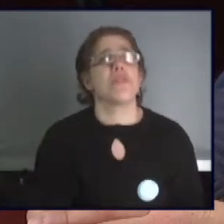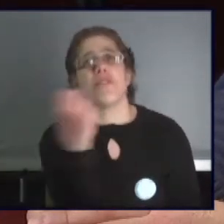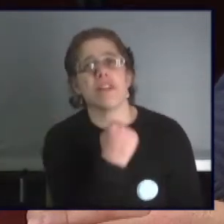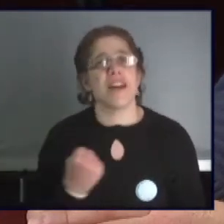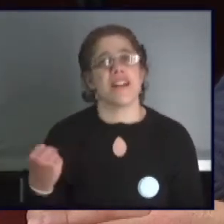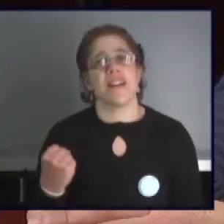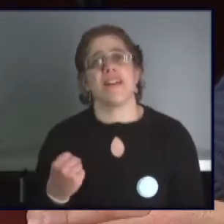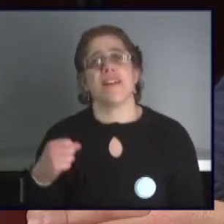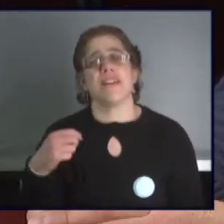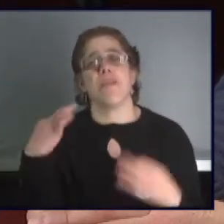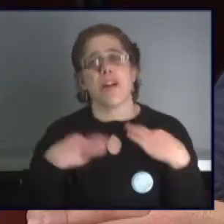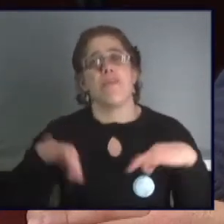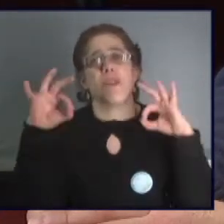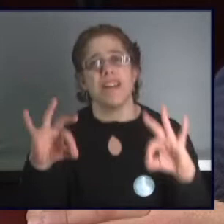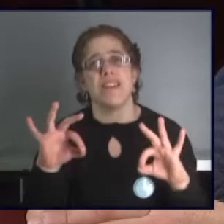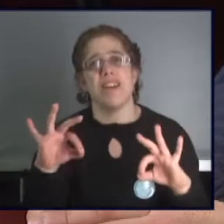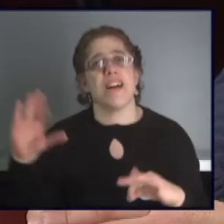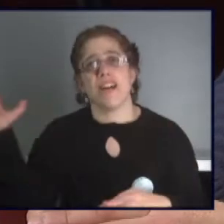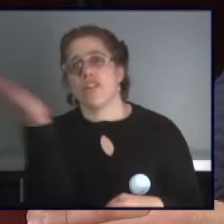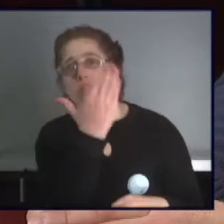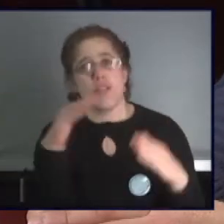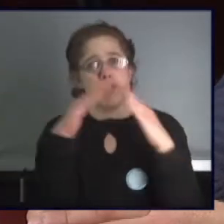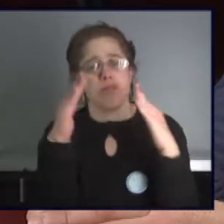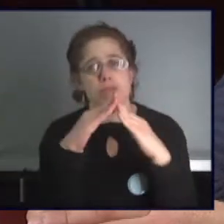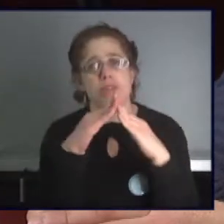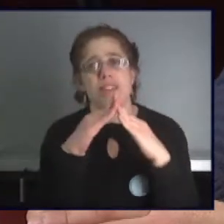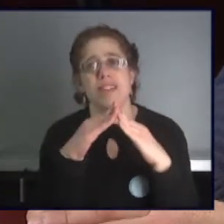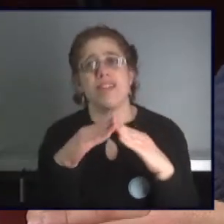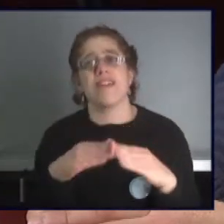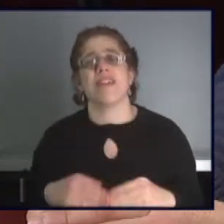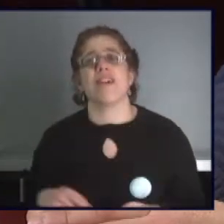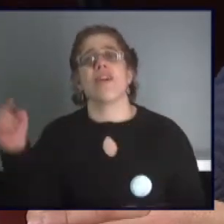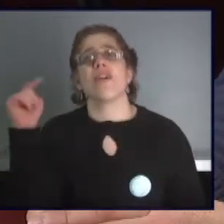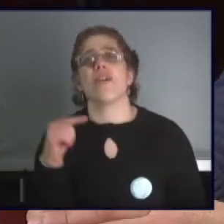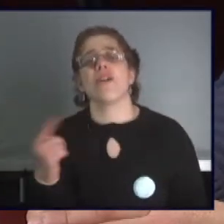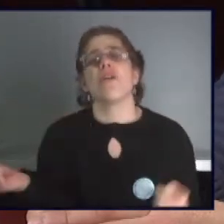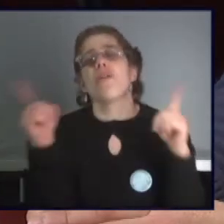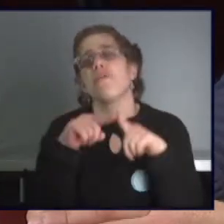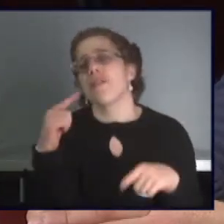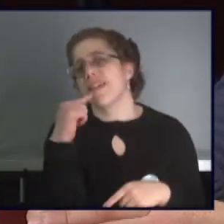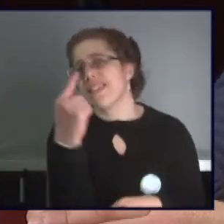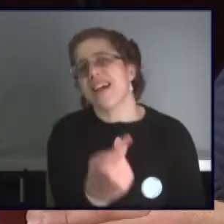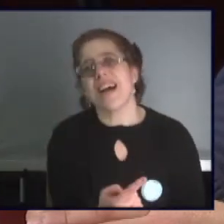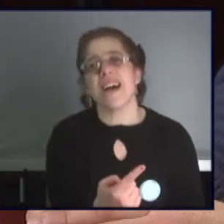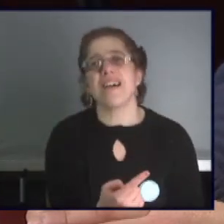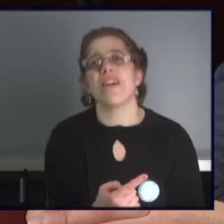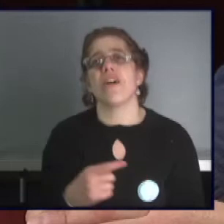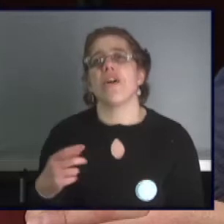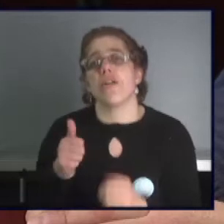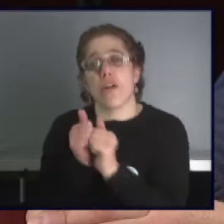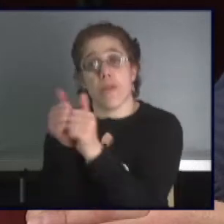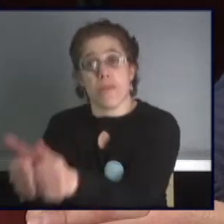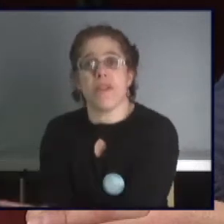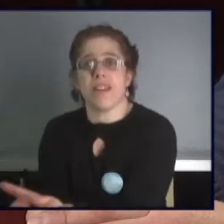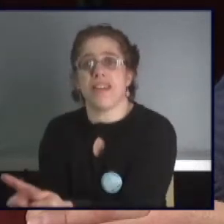está para completar este servicio que llega a todos sus hogares como decía alejandro hoy nos acompaña a arnoldo troncoso